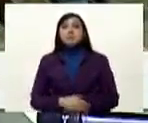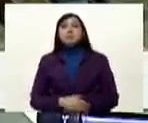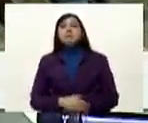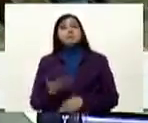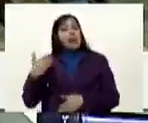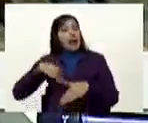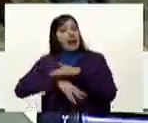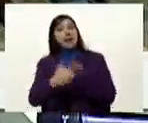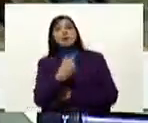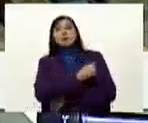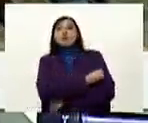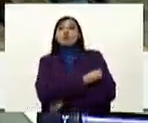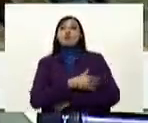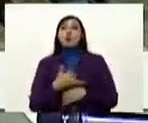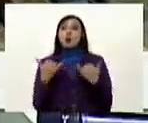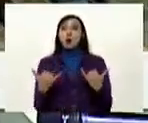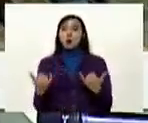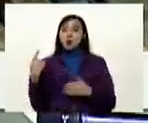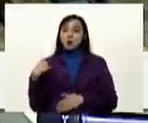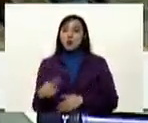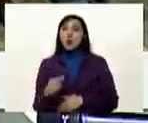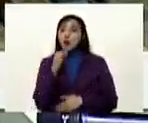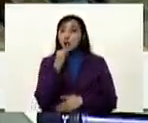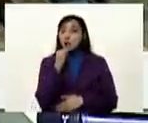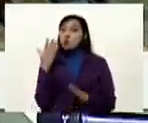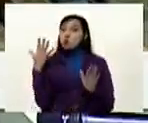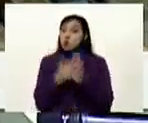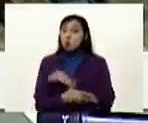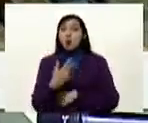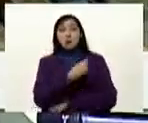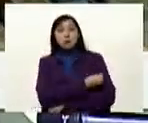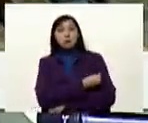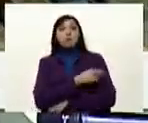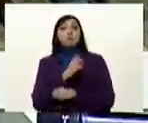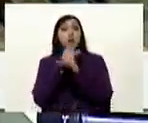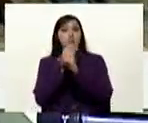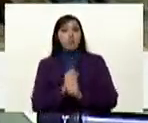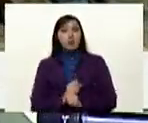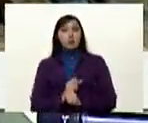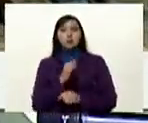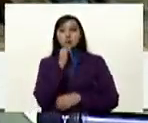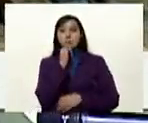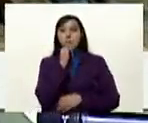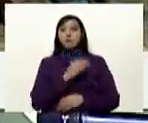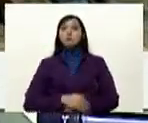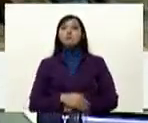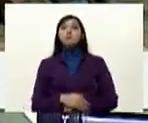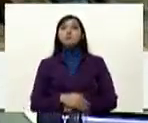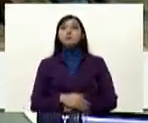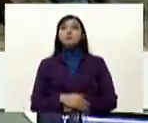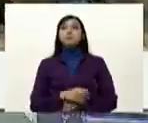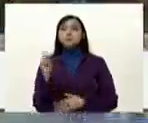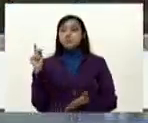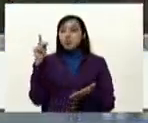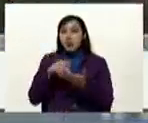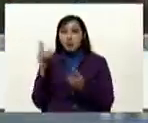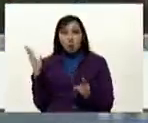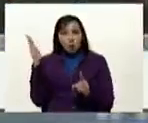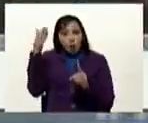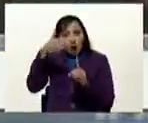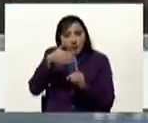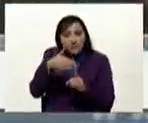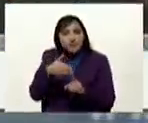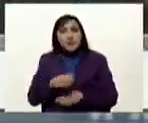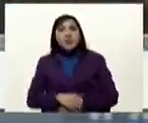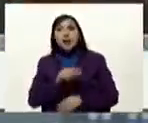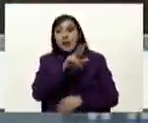Salir a vacunarse. Ahora vamos a tener algunos anuncios sobre el tema de la vacunación. Si llegamos a la meta, como vamos a llegar